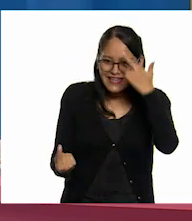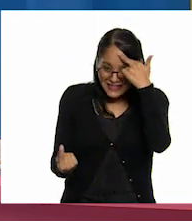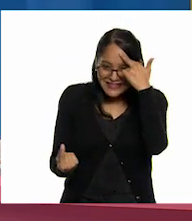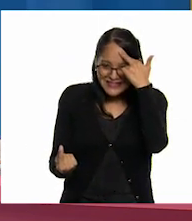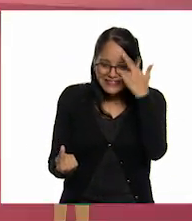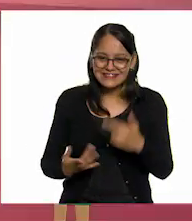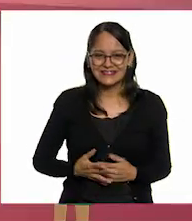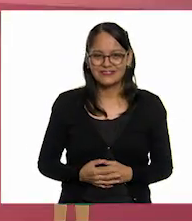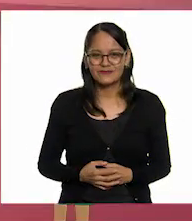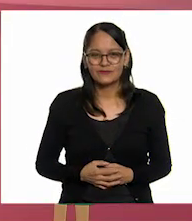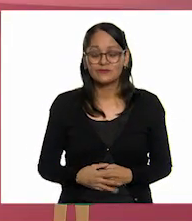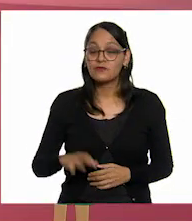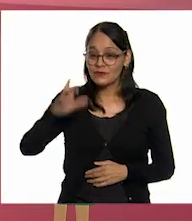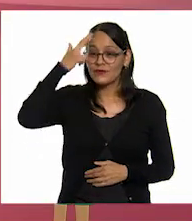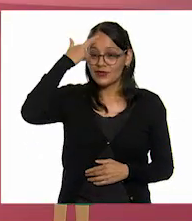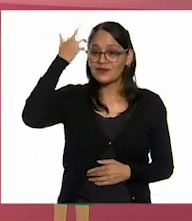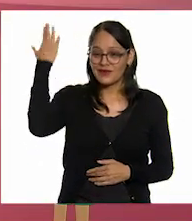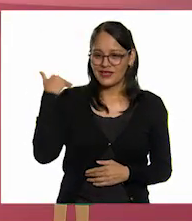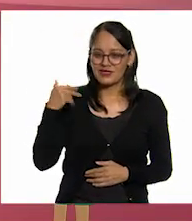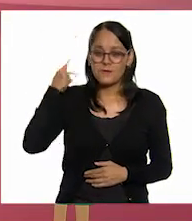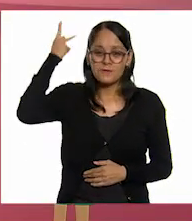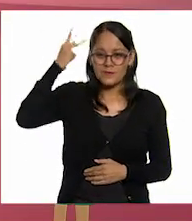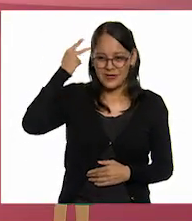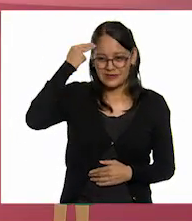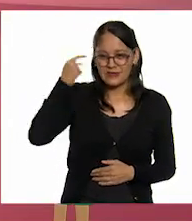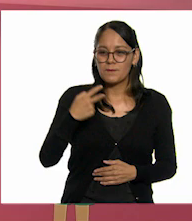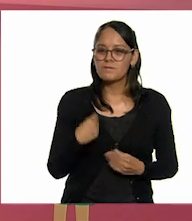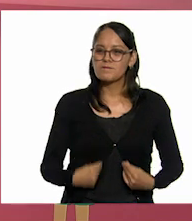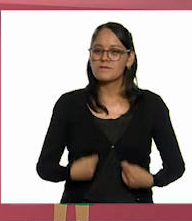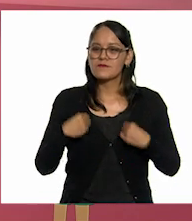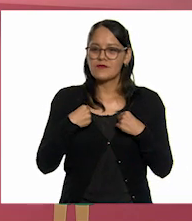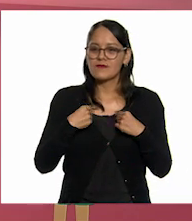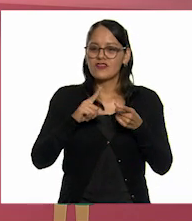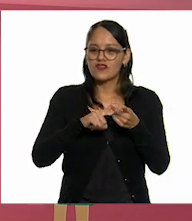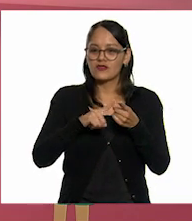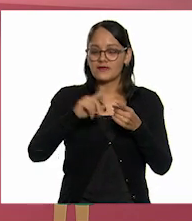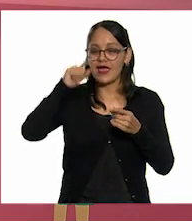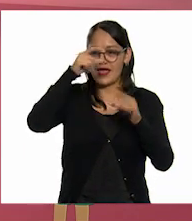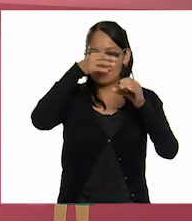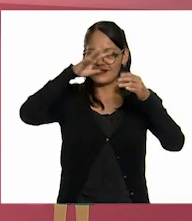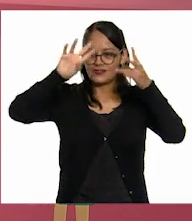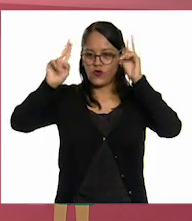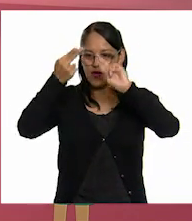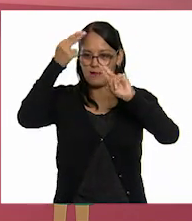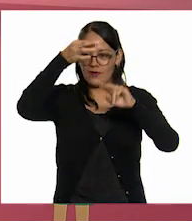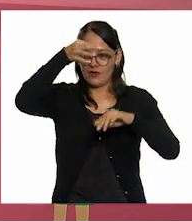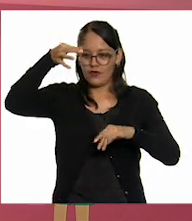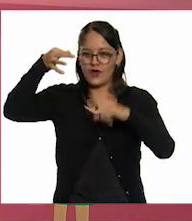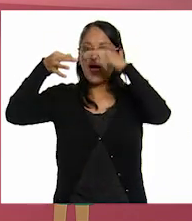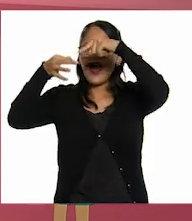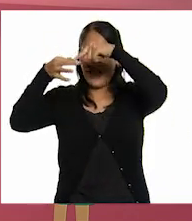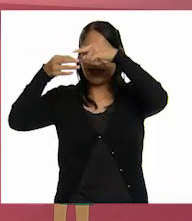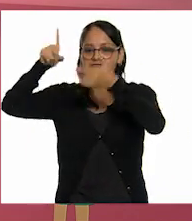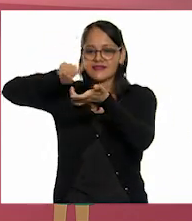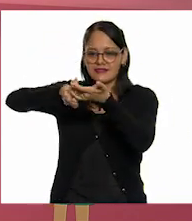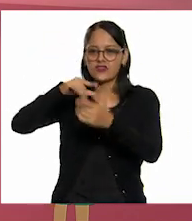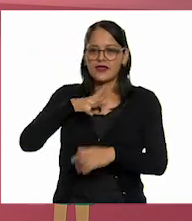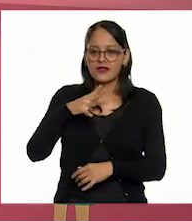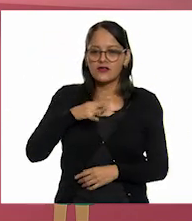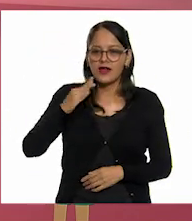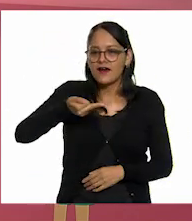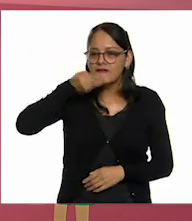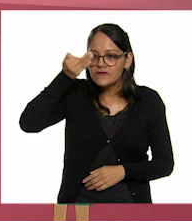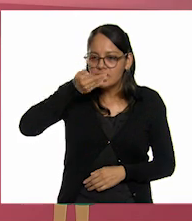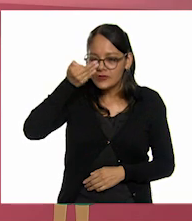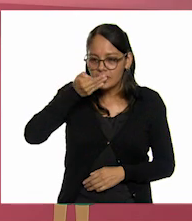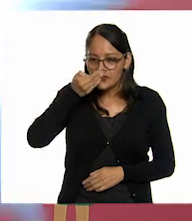Muy bien. ¿Te acuerdas que vive en un asteroide y tiene una flor y un amigo que es zorro? Sí. Ajá. Bueno, pues yo cierro